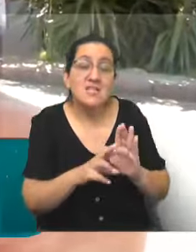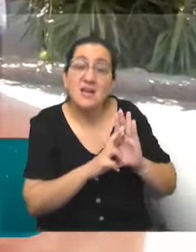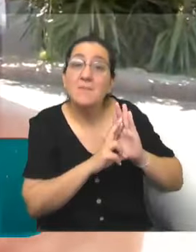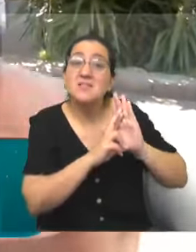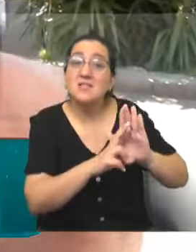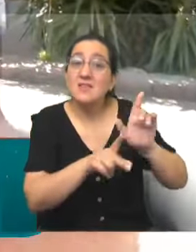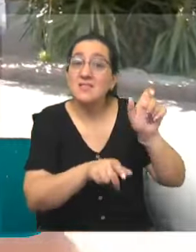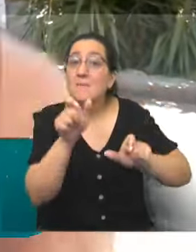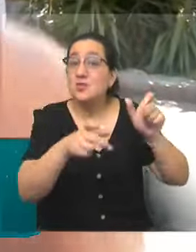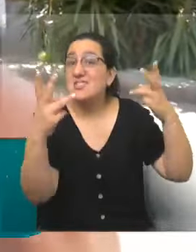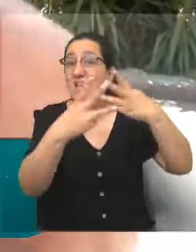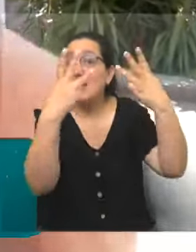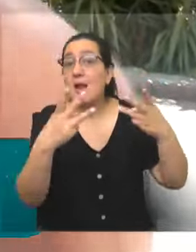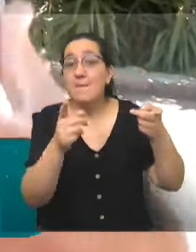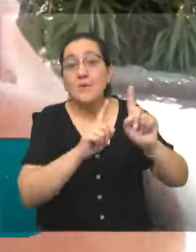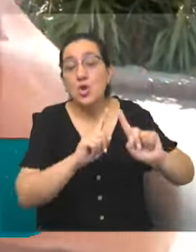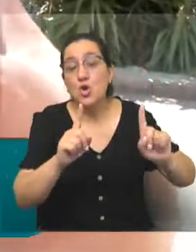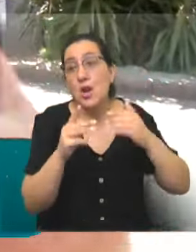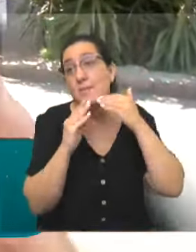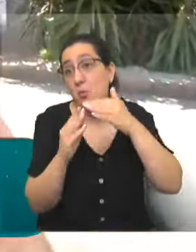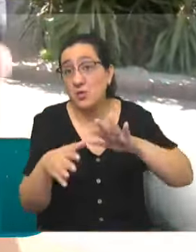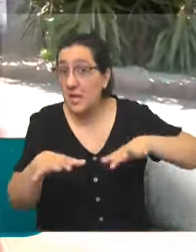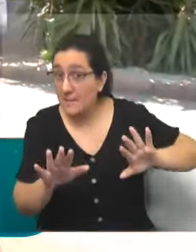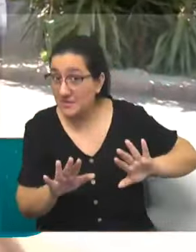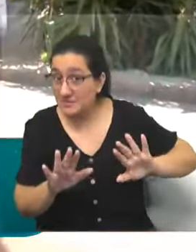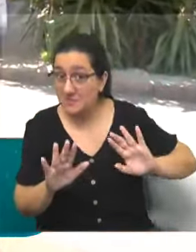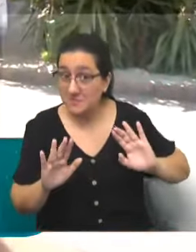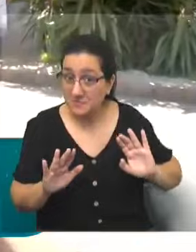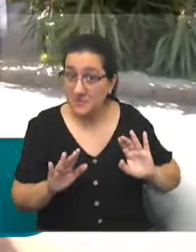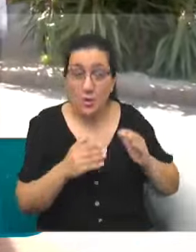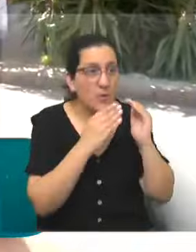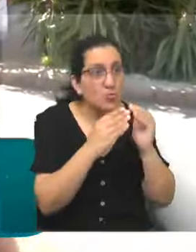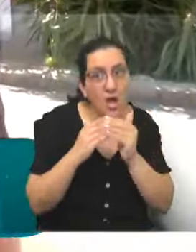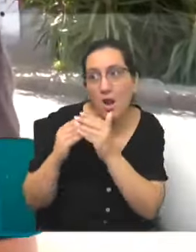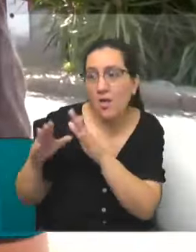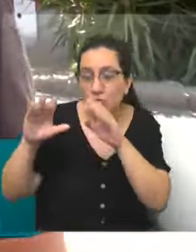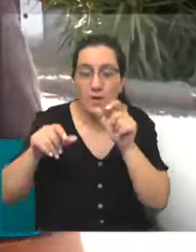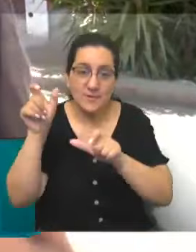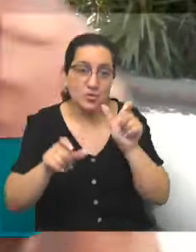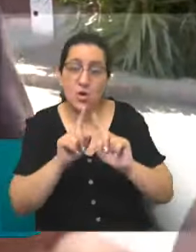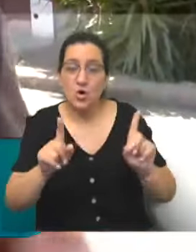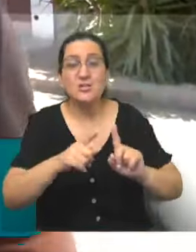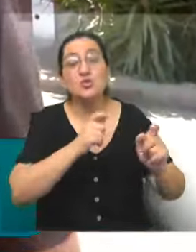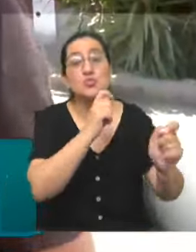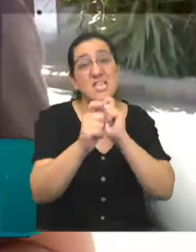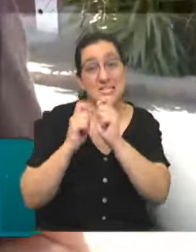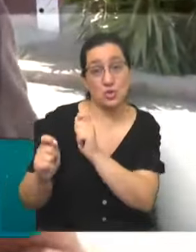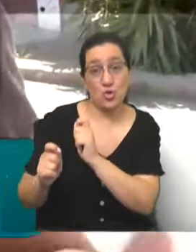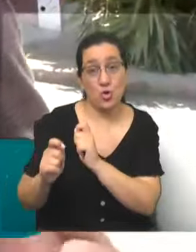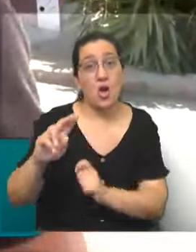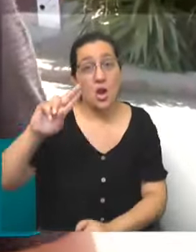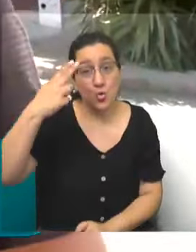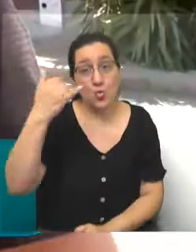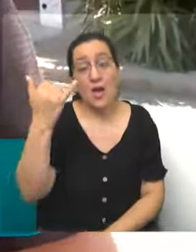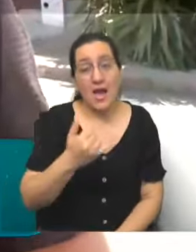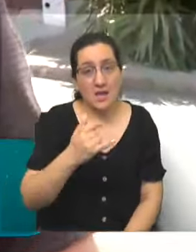representativo de esa población general, pero no necesariamente se debe consultar a todas las personas. Eso es un censo, y que en el Uruguay tenemos una